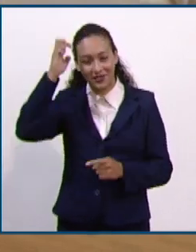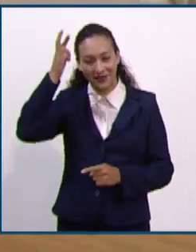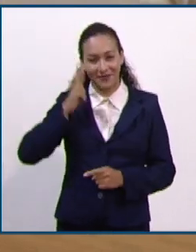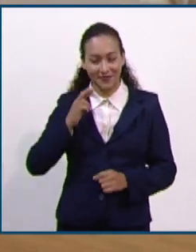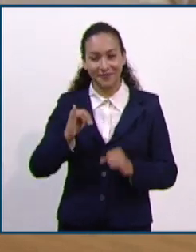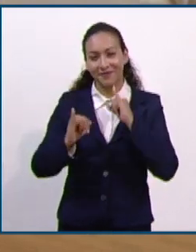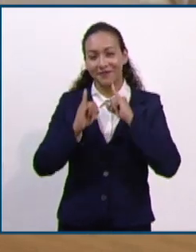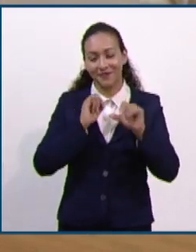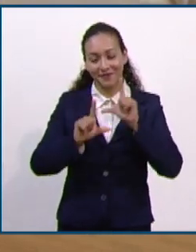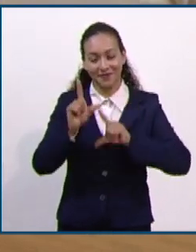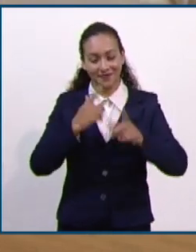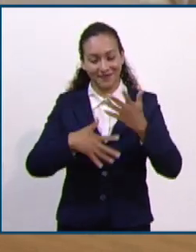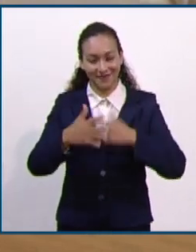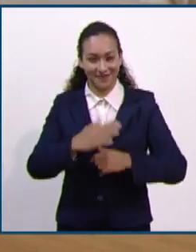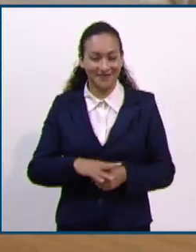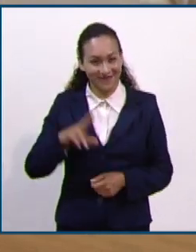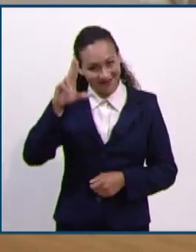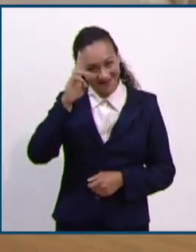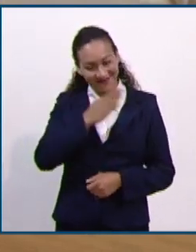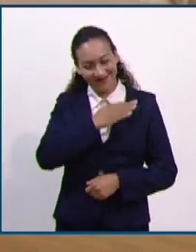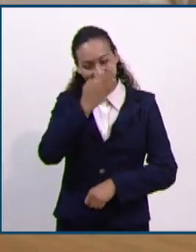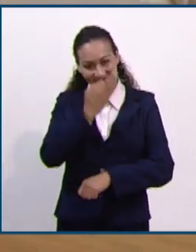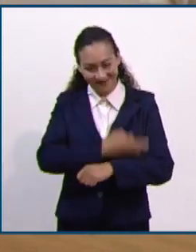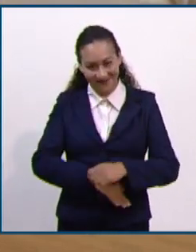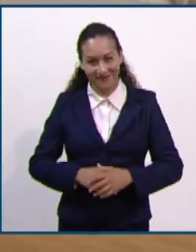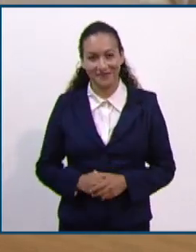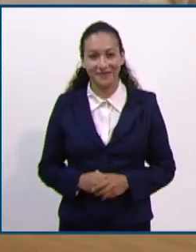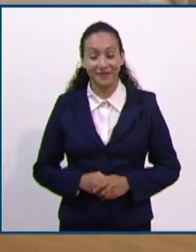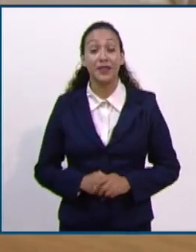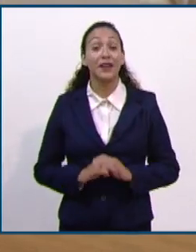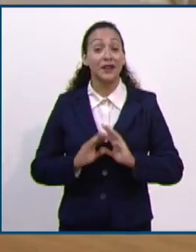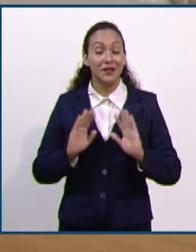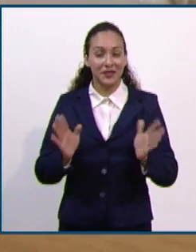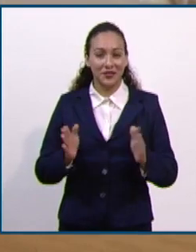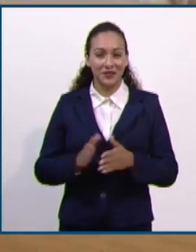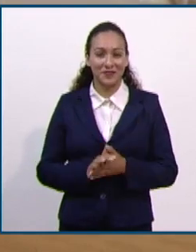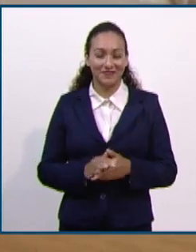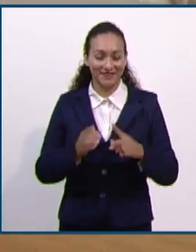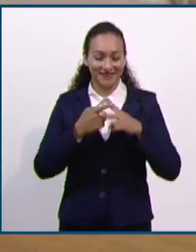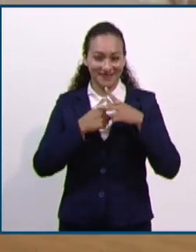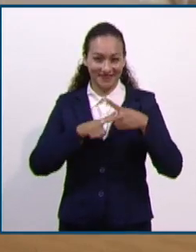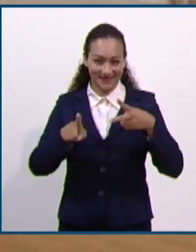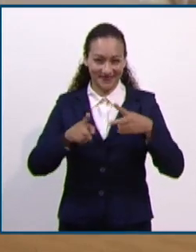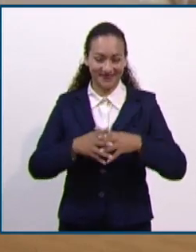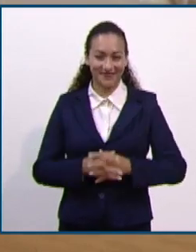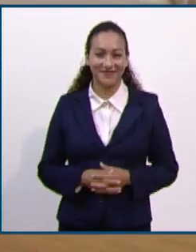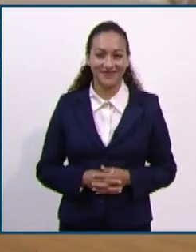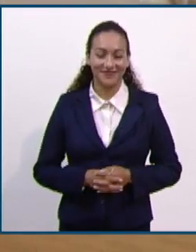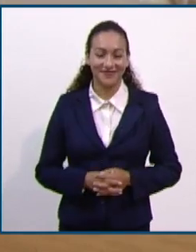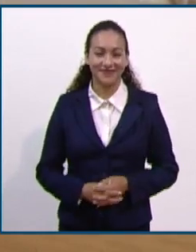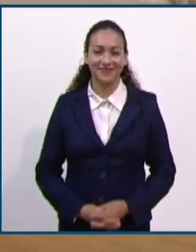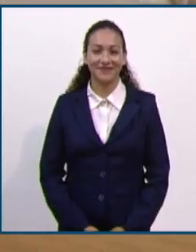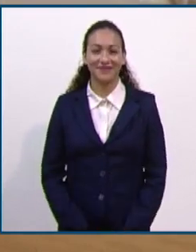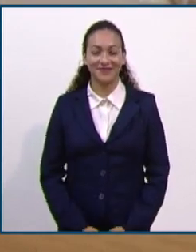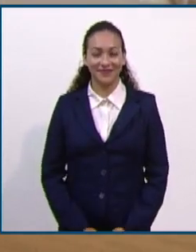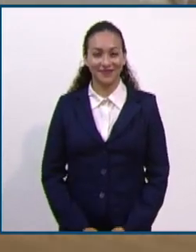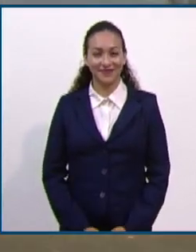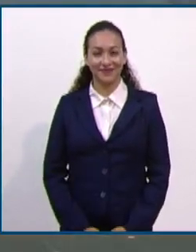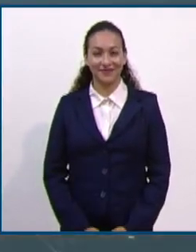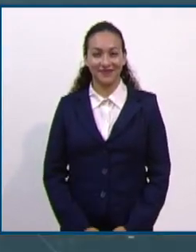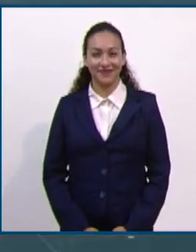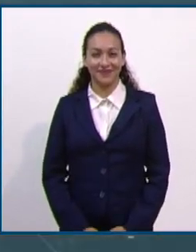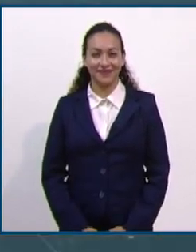Eusiris Rostro en la interpretación en lengua de señas mexicana. Bienvenida, Eusiris. Ahora sí, comenzamos.